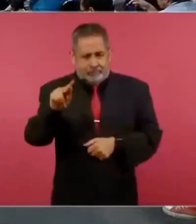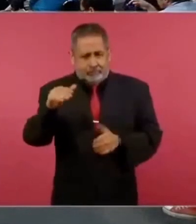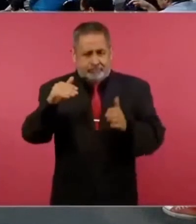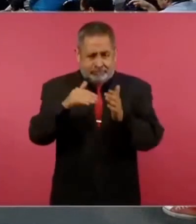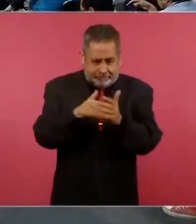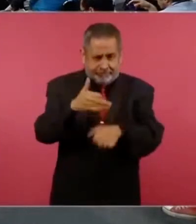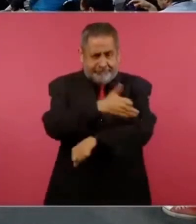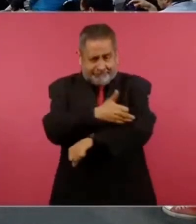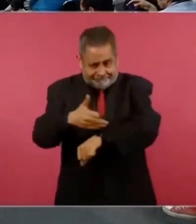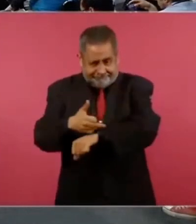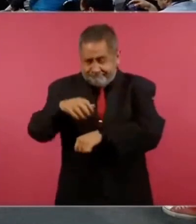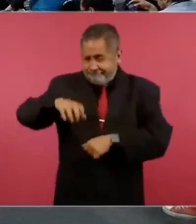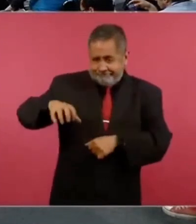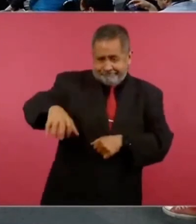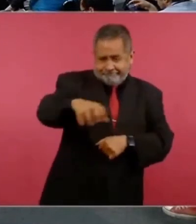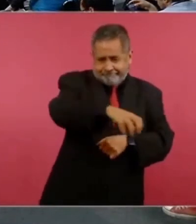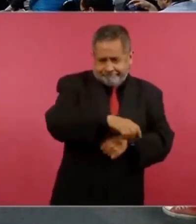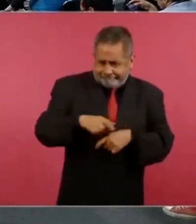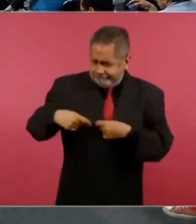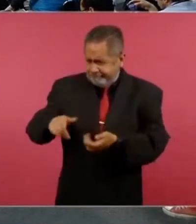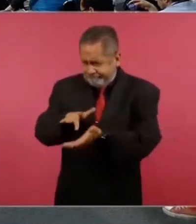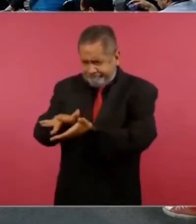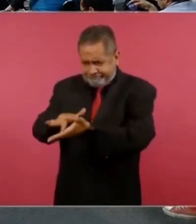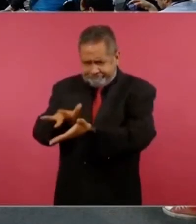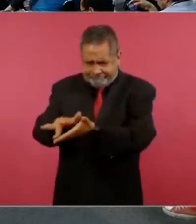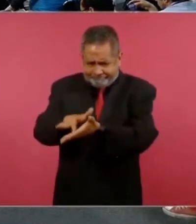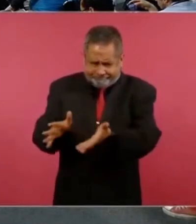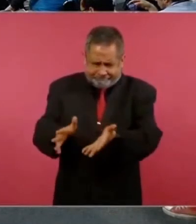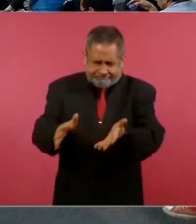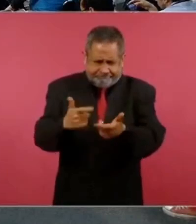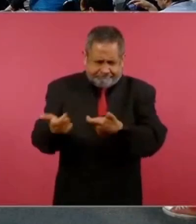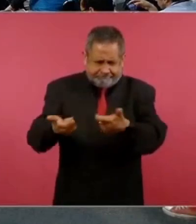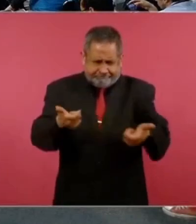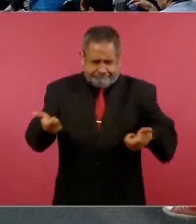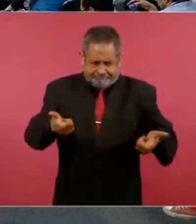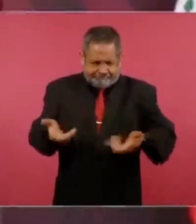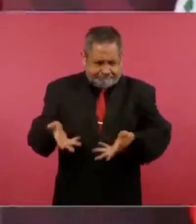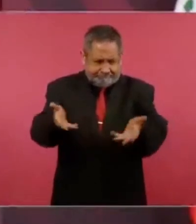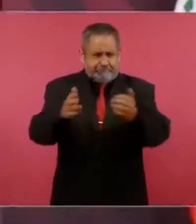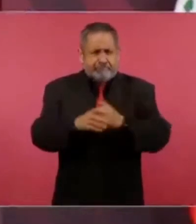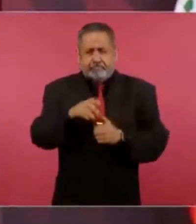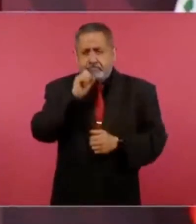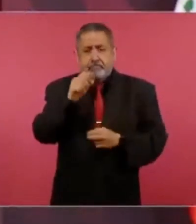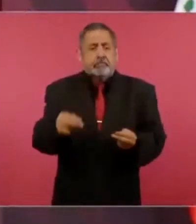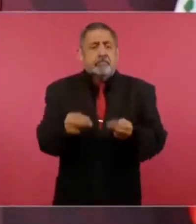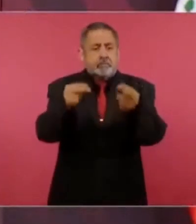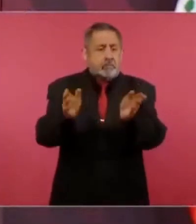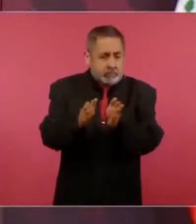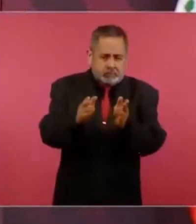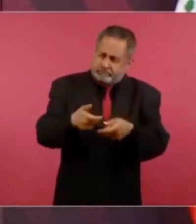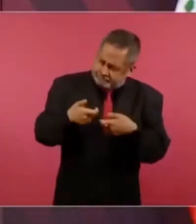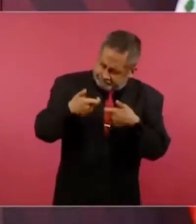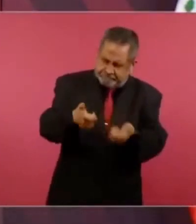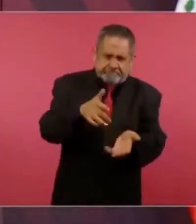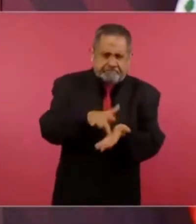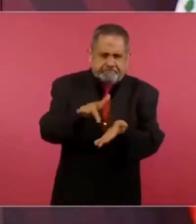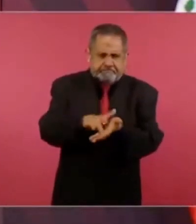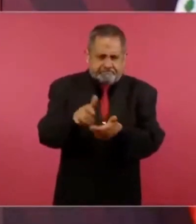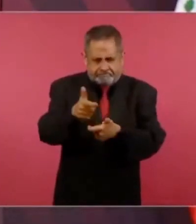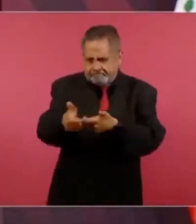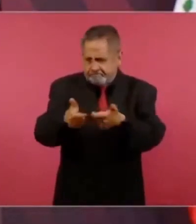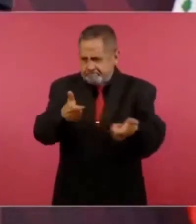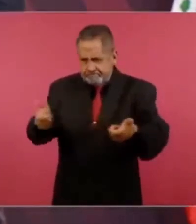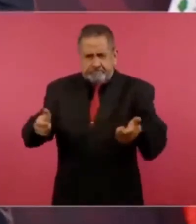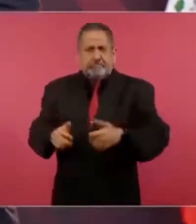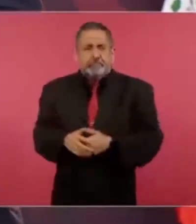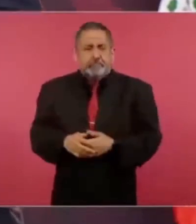280,000 familias. También apoyos a pequeños negocios. se